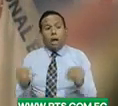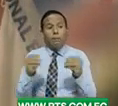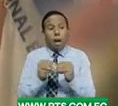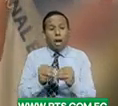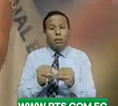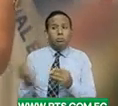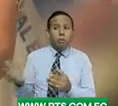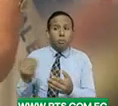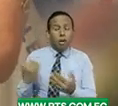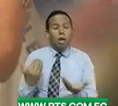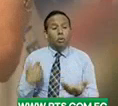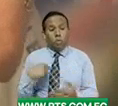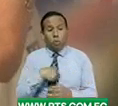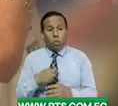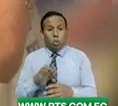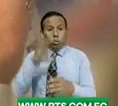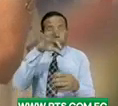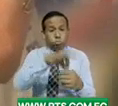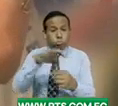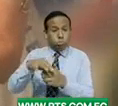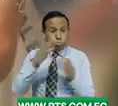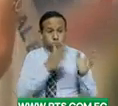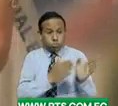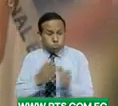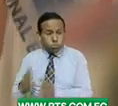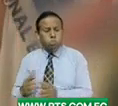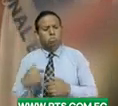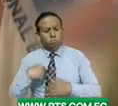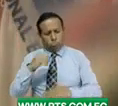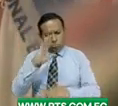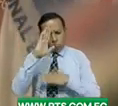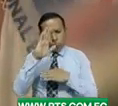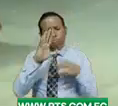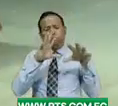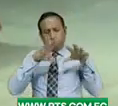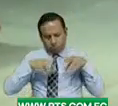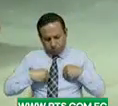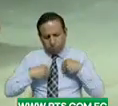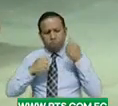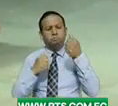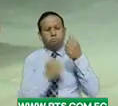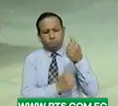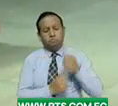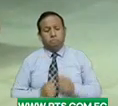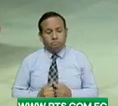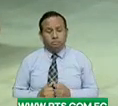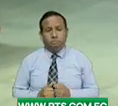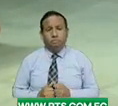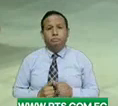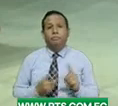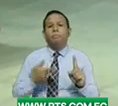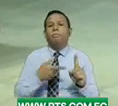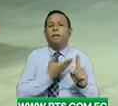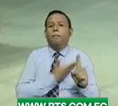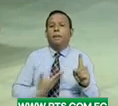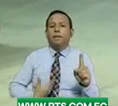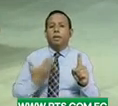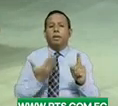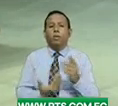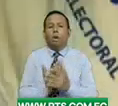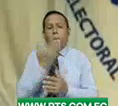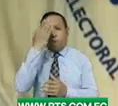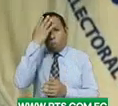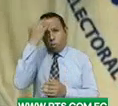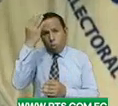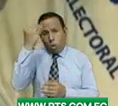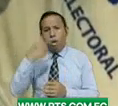siempre, acudirá a su llamado. Noboa inició el discurso agradeciendo a su padre por abonar el camino durante